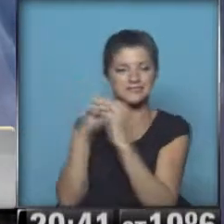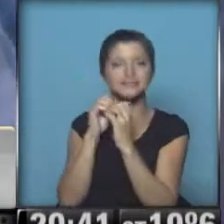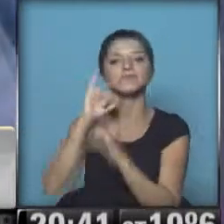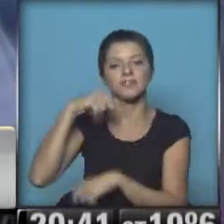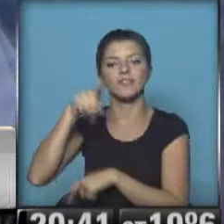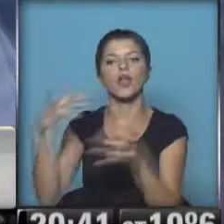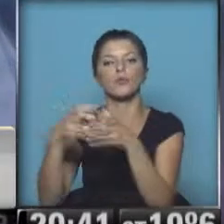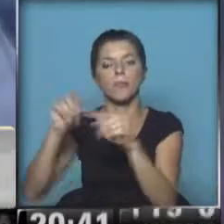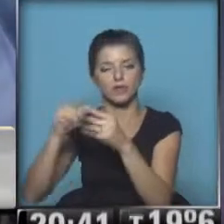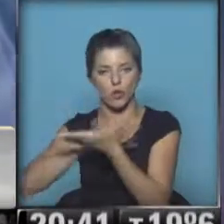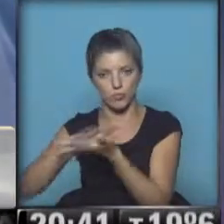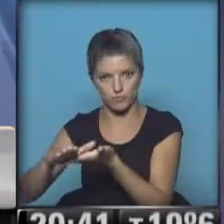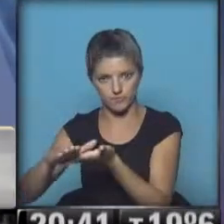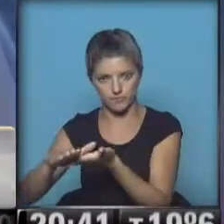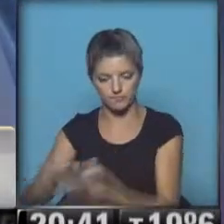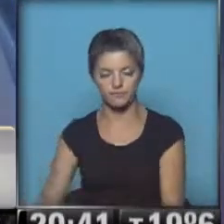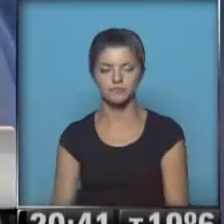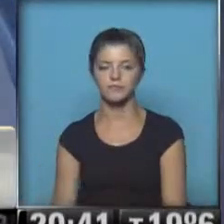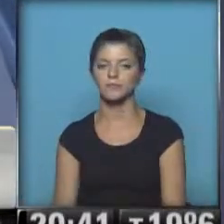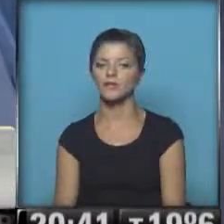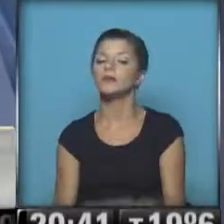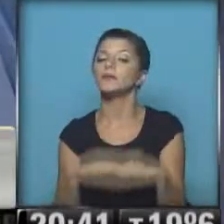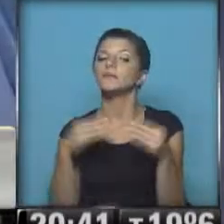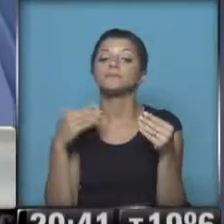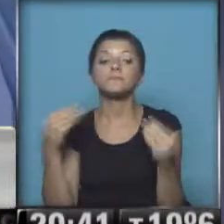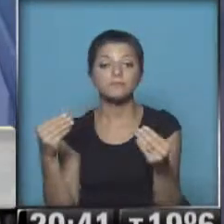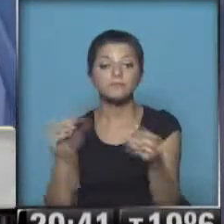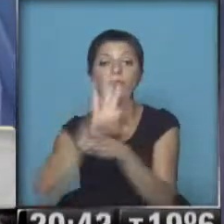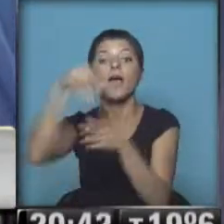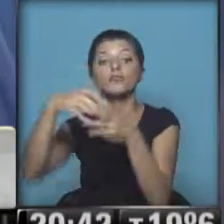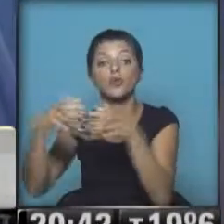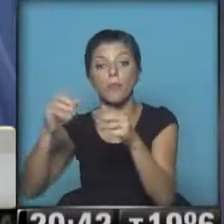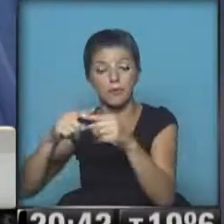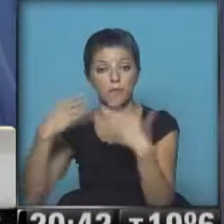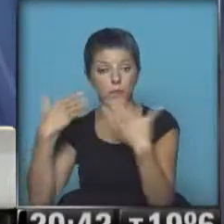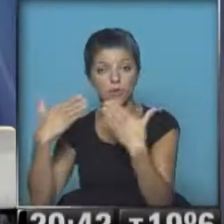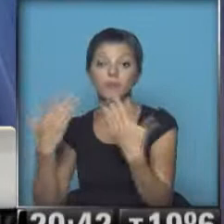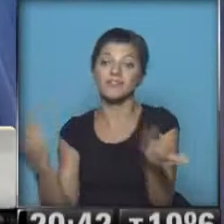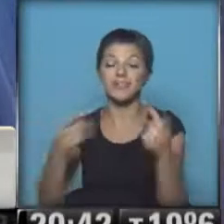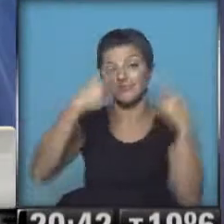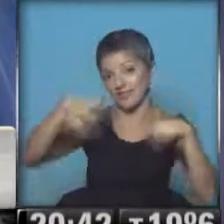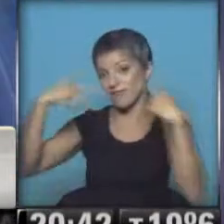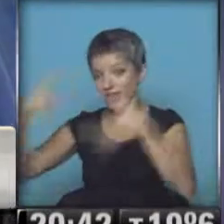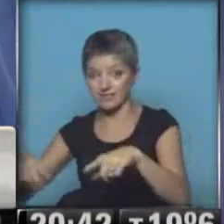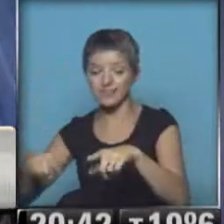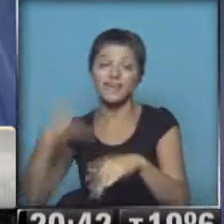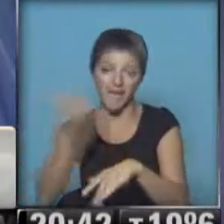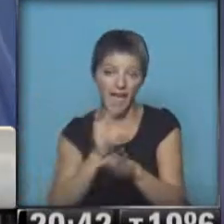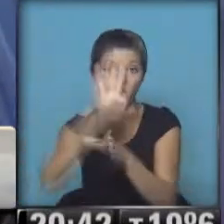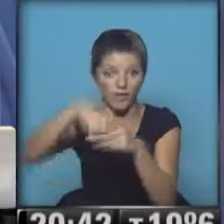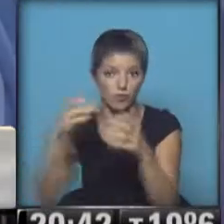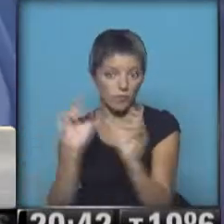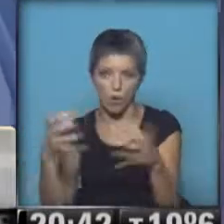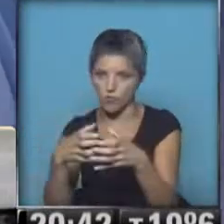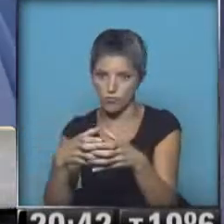esta nueva formación política. ¿Qué está pasando dentro de Podemos? Y hay diferencias políticas internas, esto es